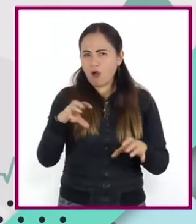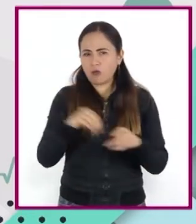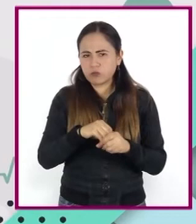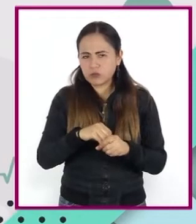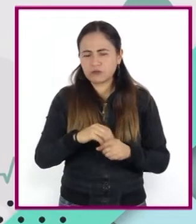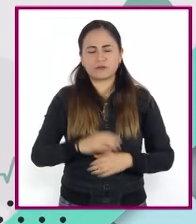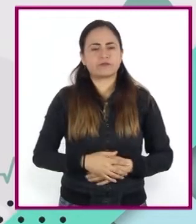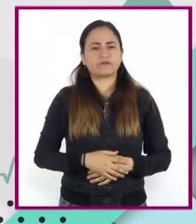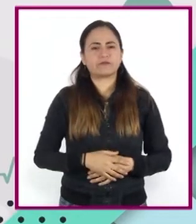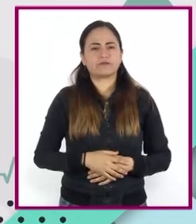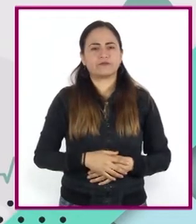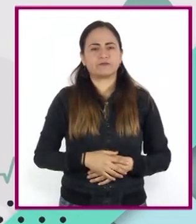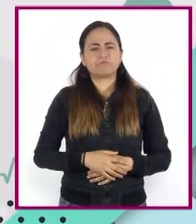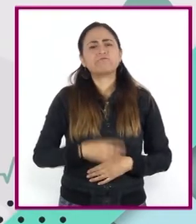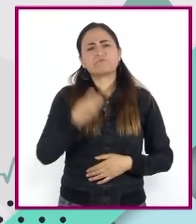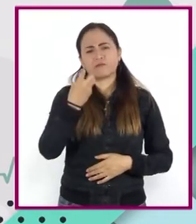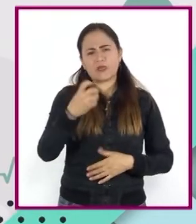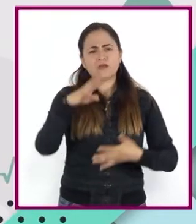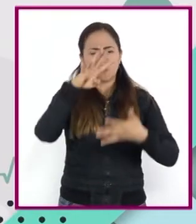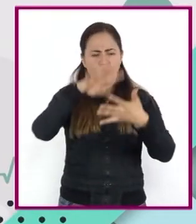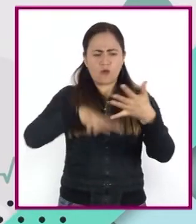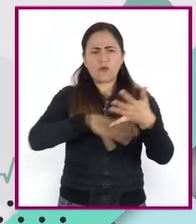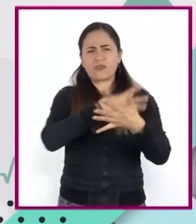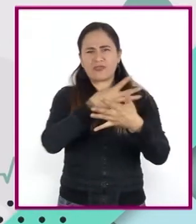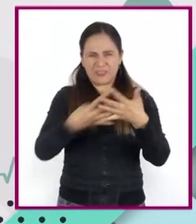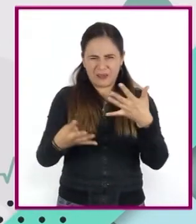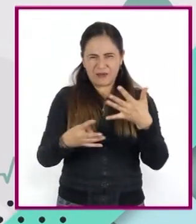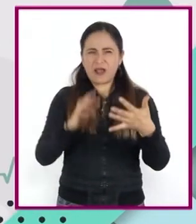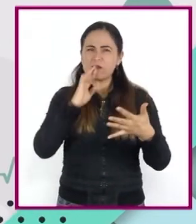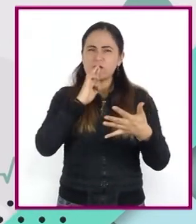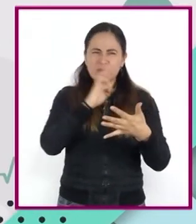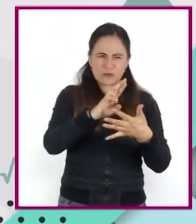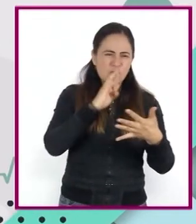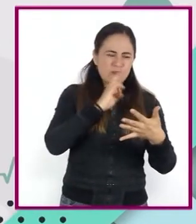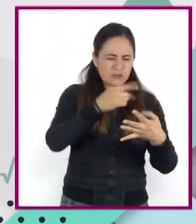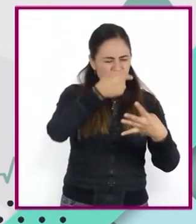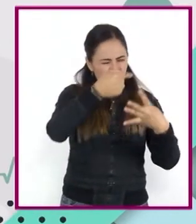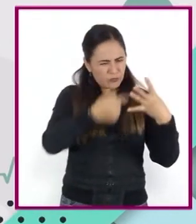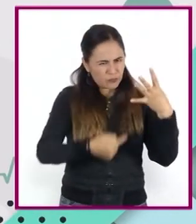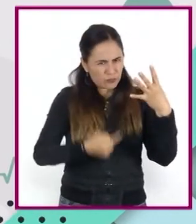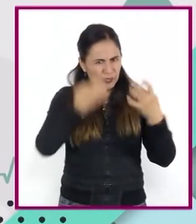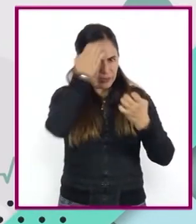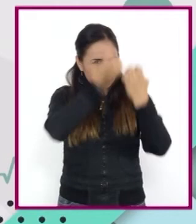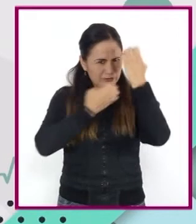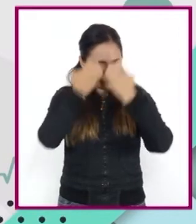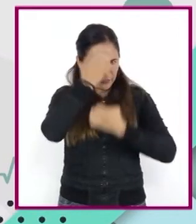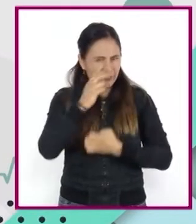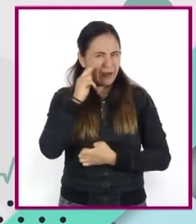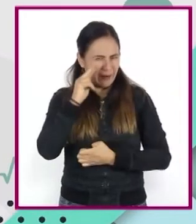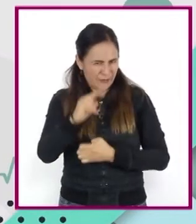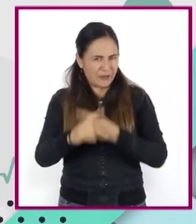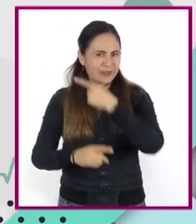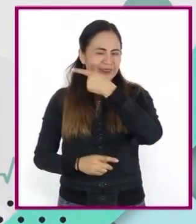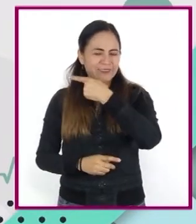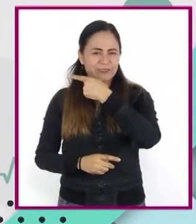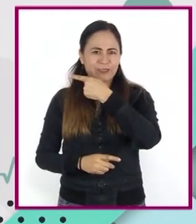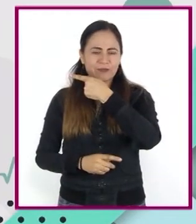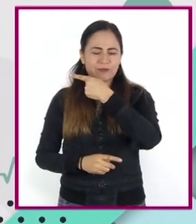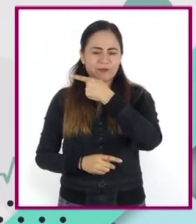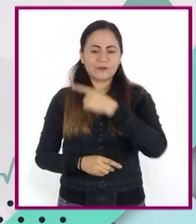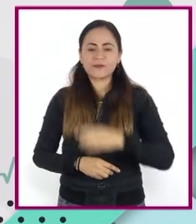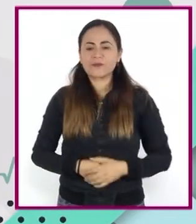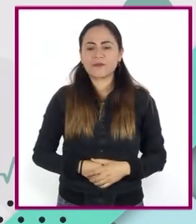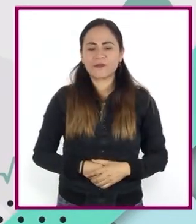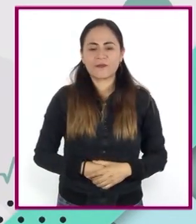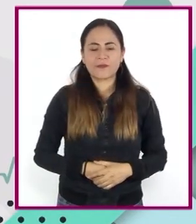Dicha tabla la completaron de acuerdo a los resultados que se obtuvieron en la encuesta, como veremos enseguida. De acuerdo con las respuestas,